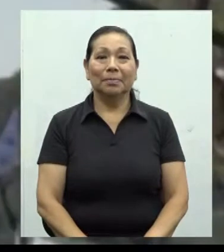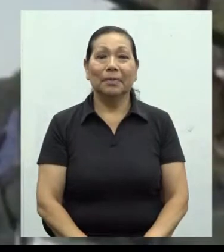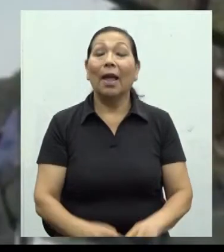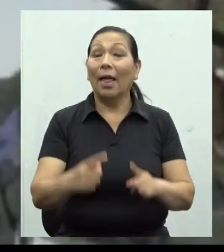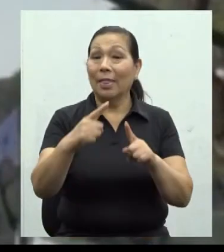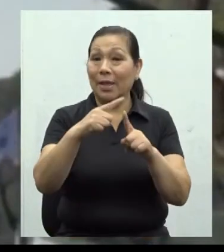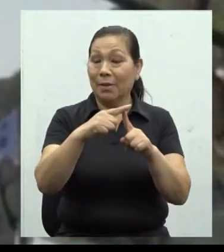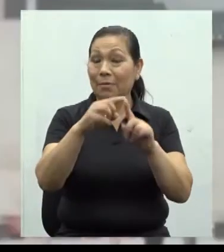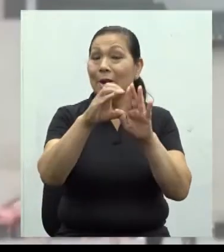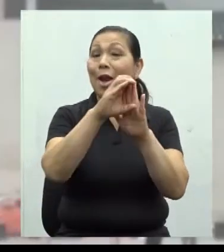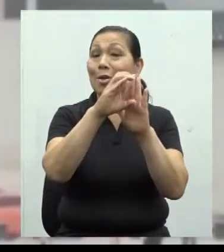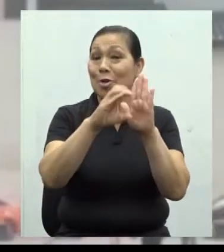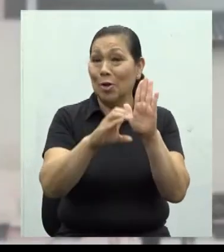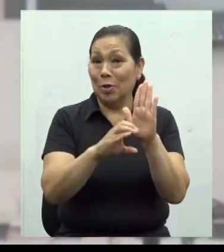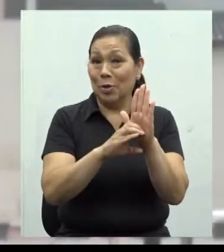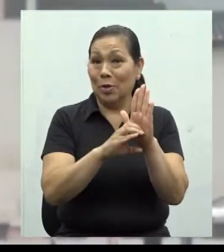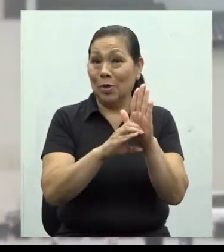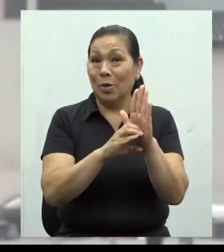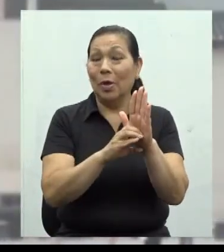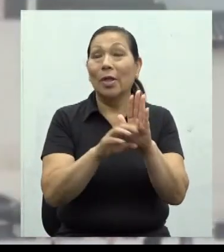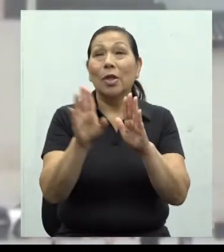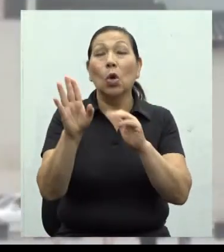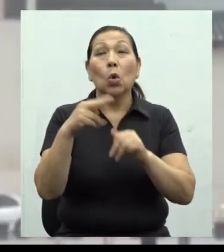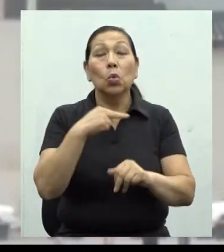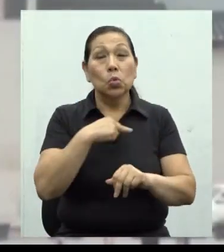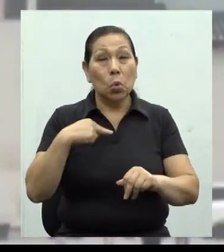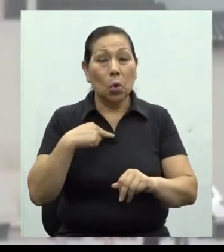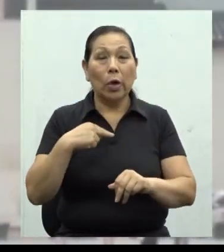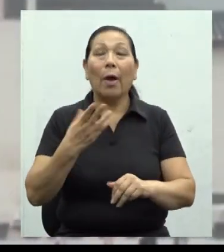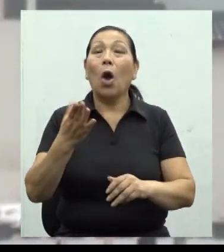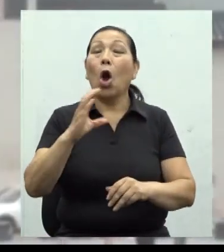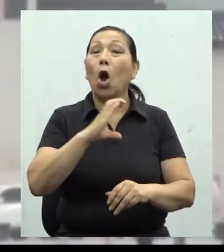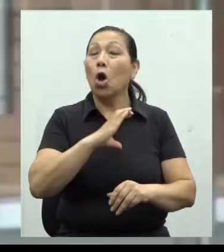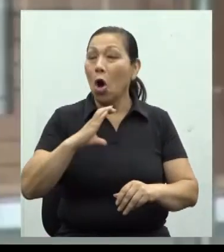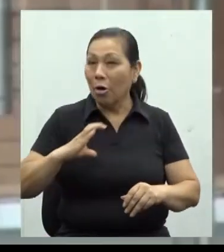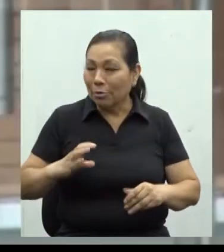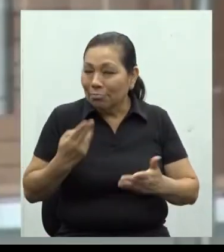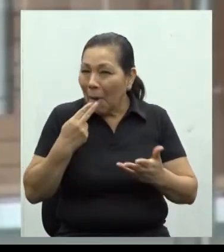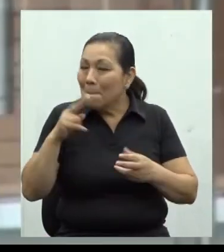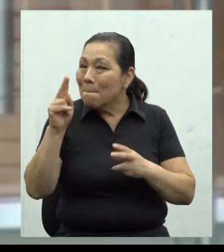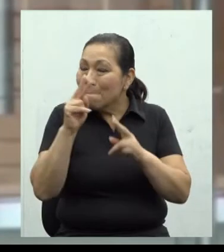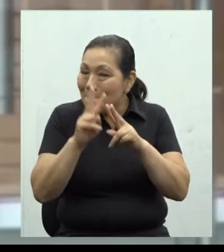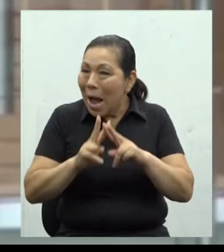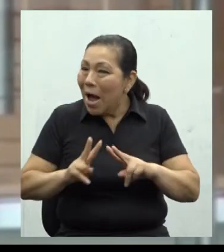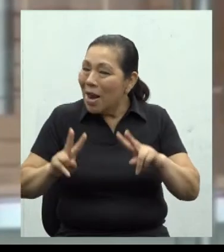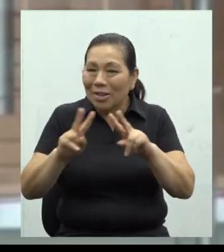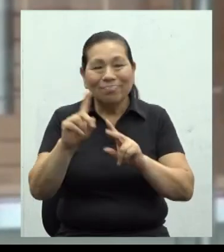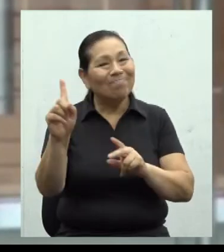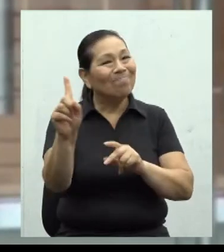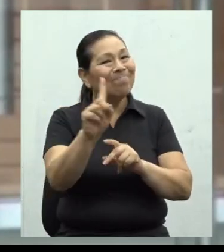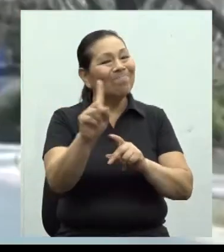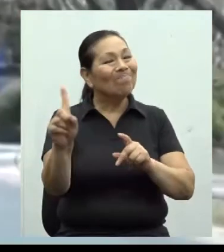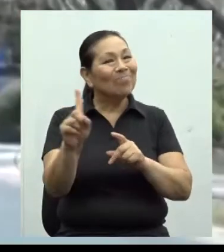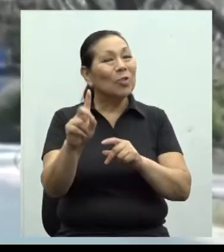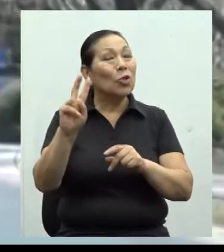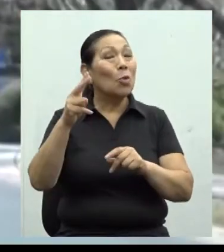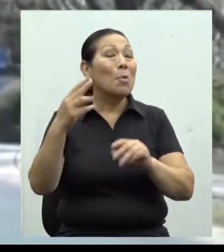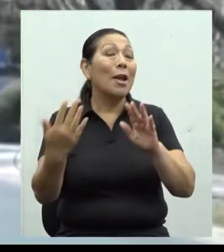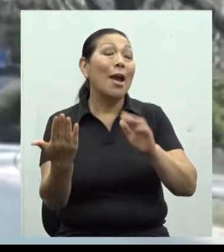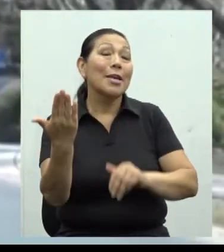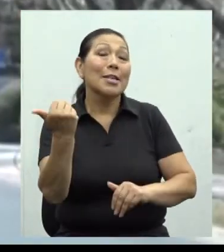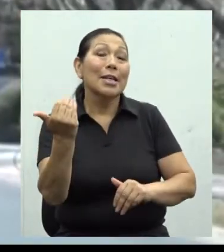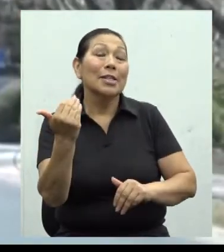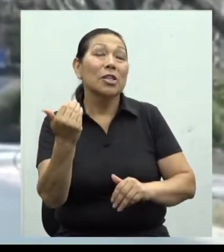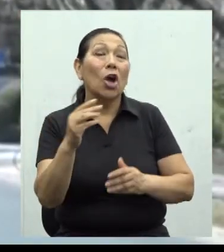El Tribunal Constitucional surcoreano consideró que no le compete valorar el acuerdo sellado en